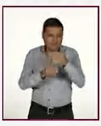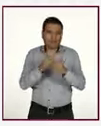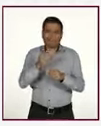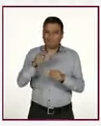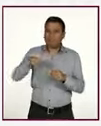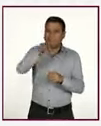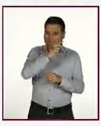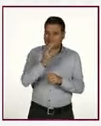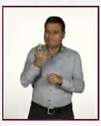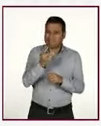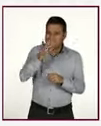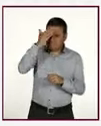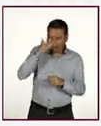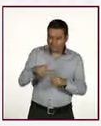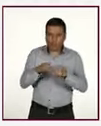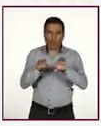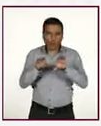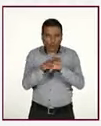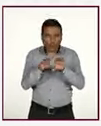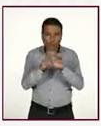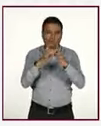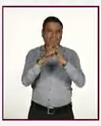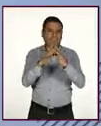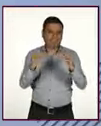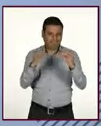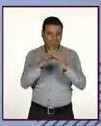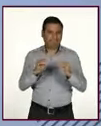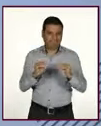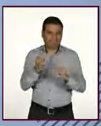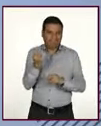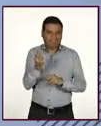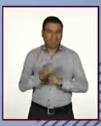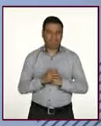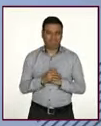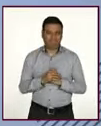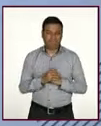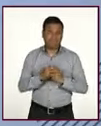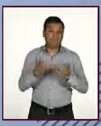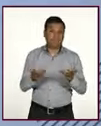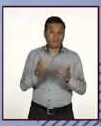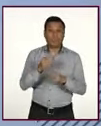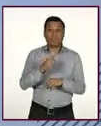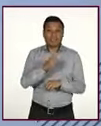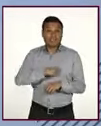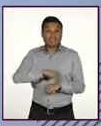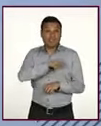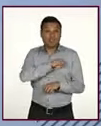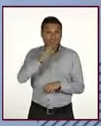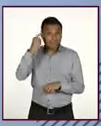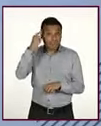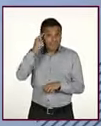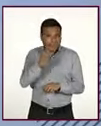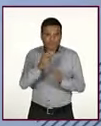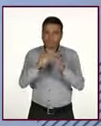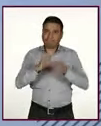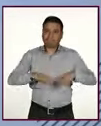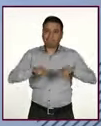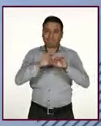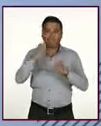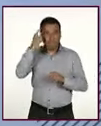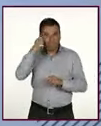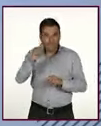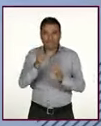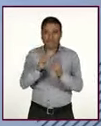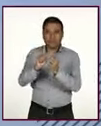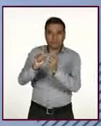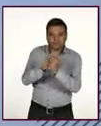desarrollar estrategias para poderlos afrontar, ¿no? La salud mental es la base para nuestra convivencia, para